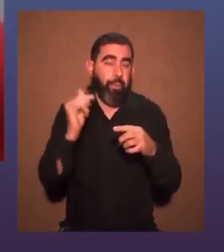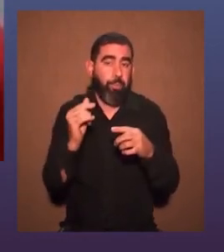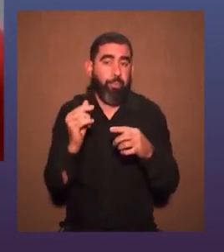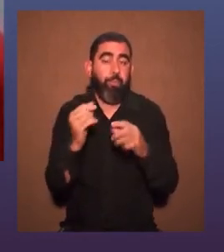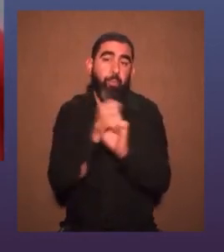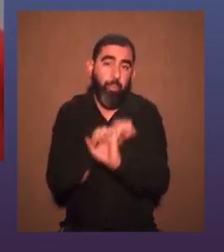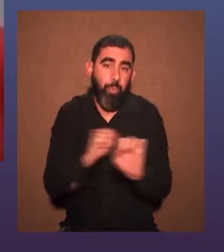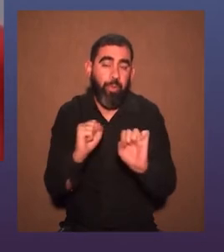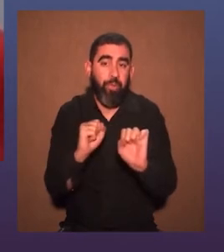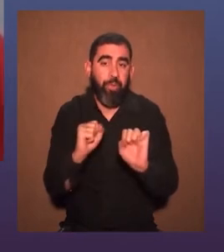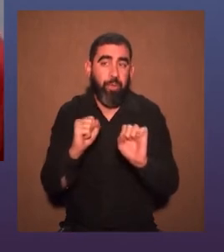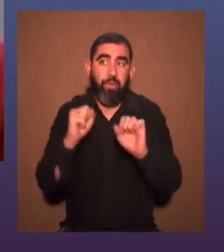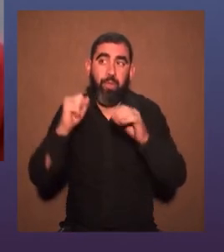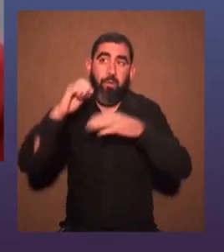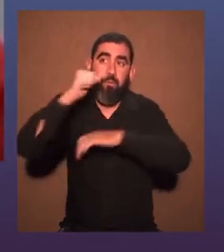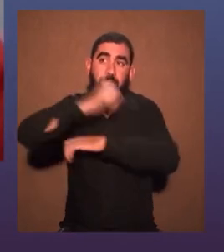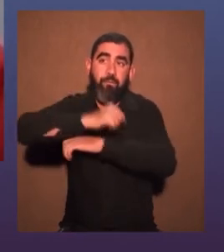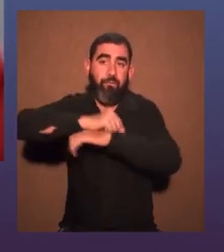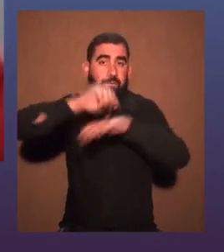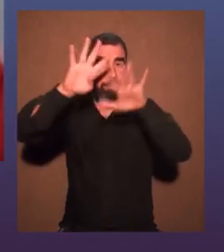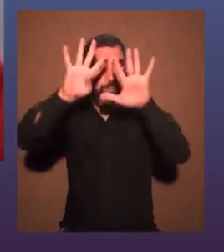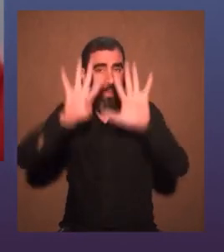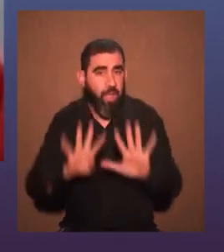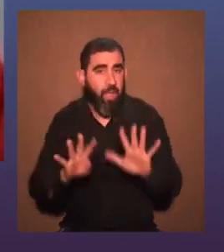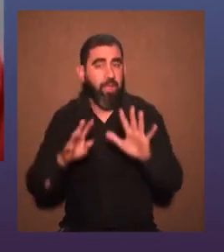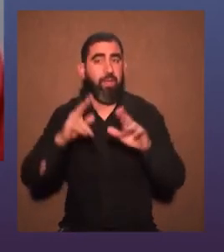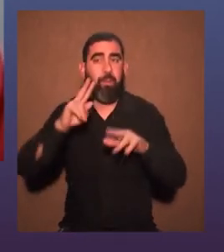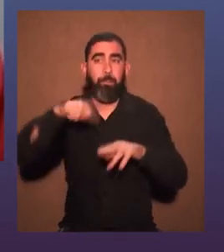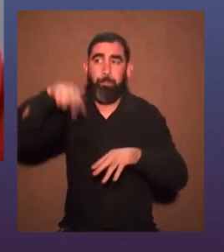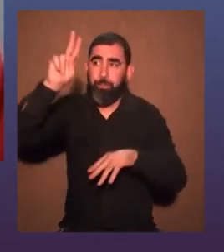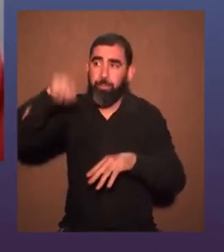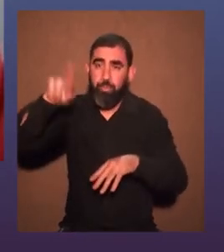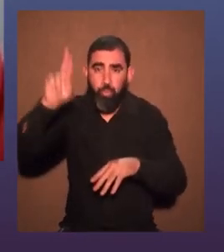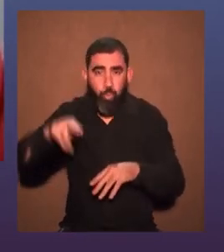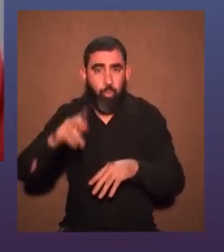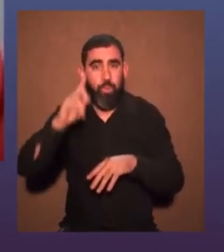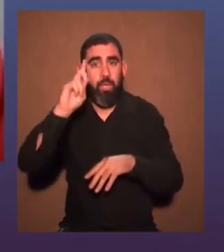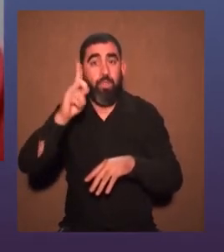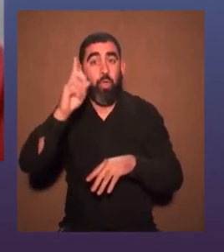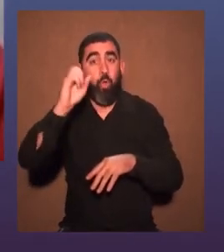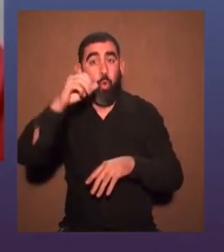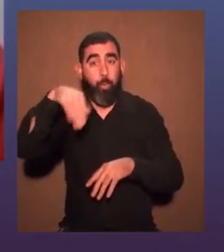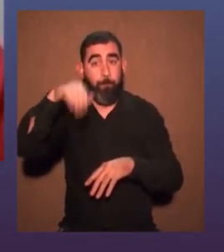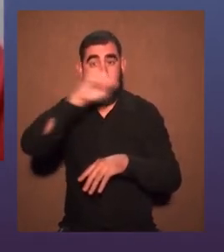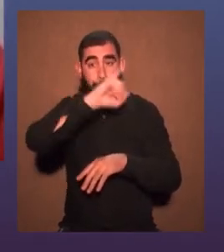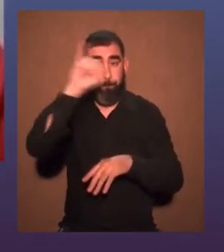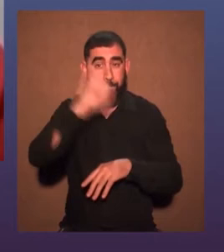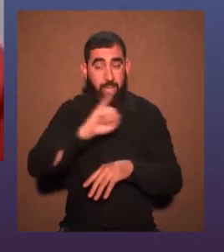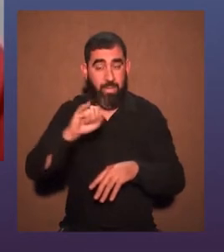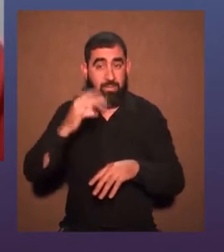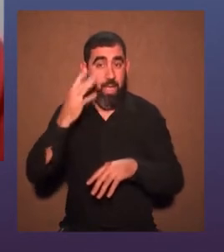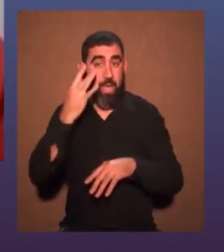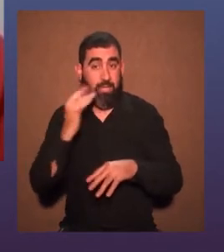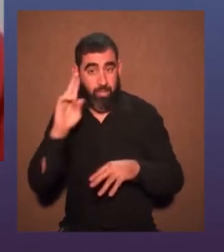ser Las Persianas, una serie de pinturas de Spínola Gómez, un artista plástico